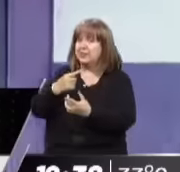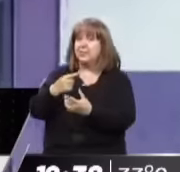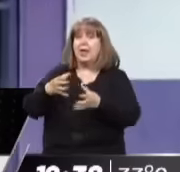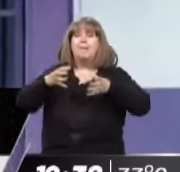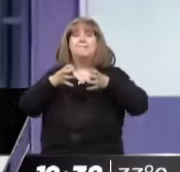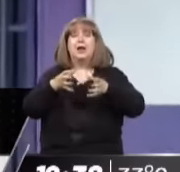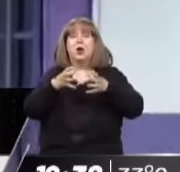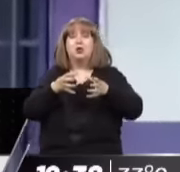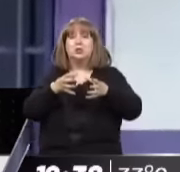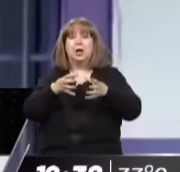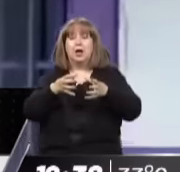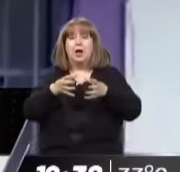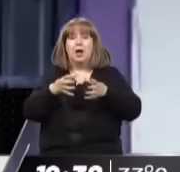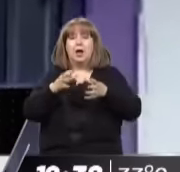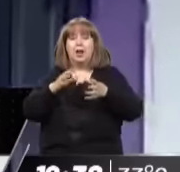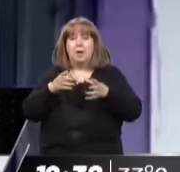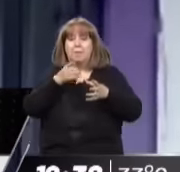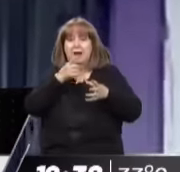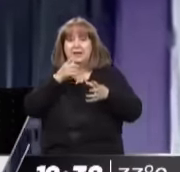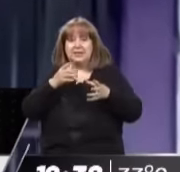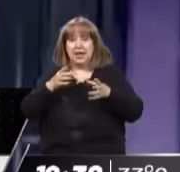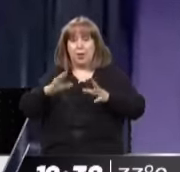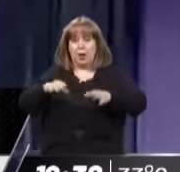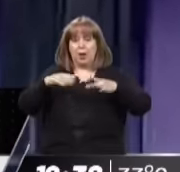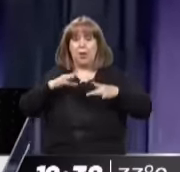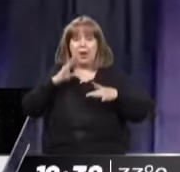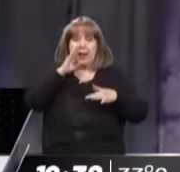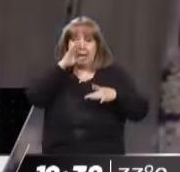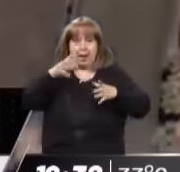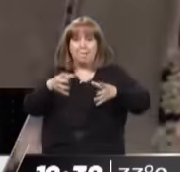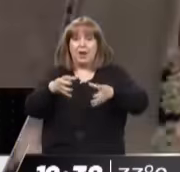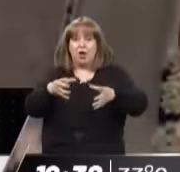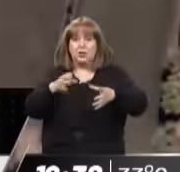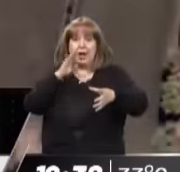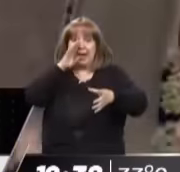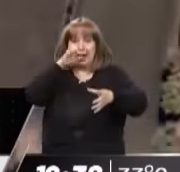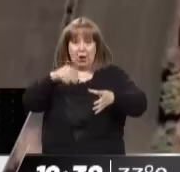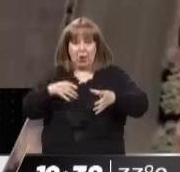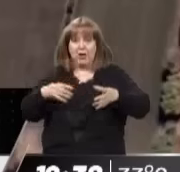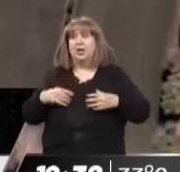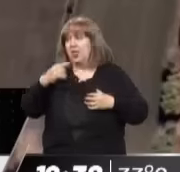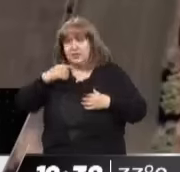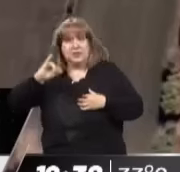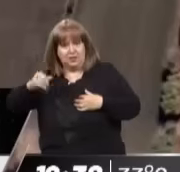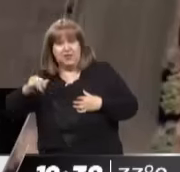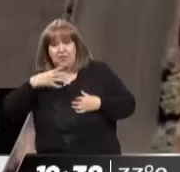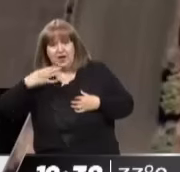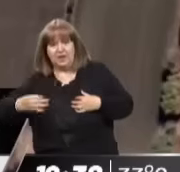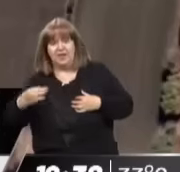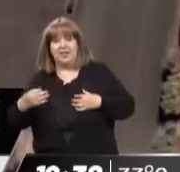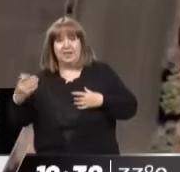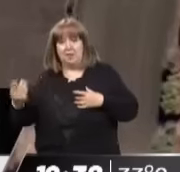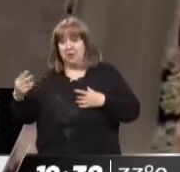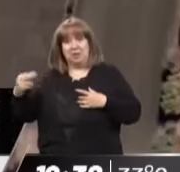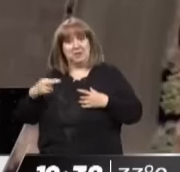pelota con la que jugaban era oscura como se vestía el chico. Oh. Sí, así lo escriben cuatro chicos que son vecinitos acá al cementerio. Yo